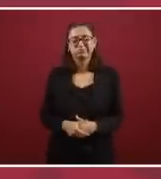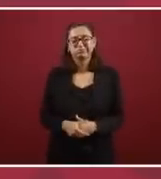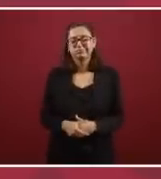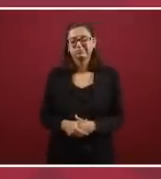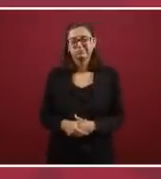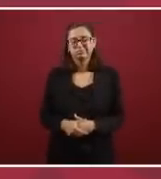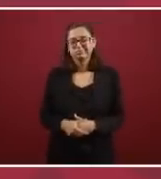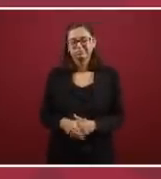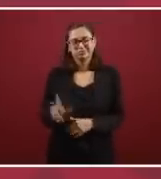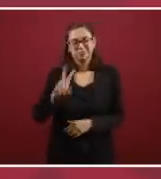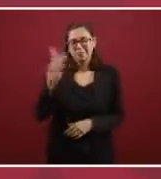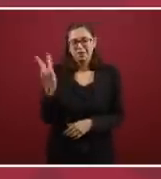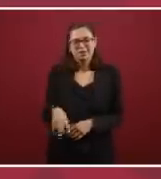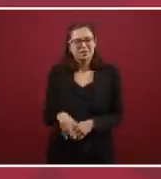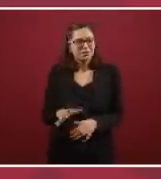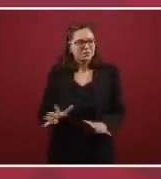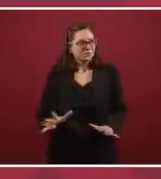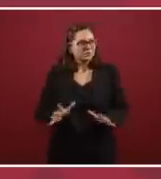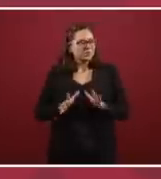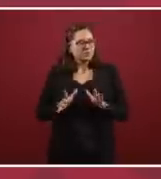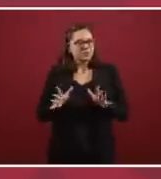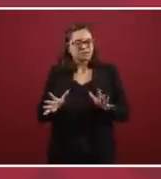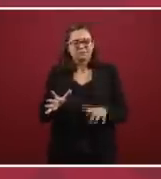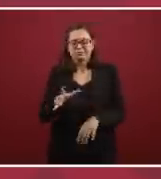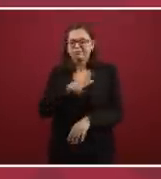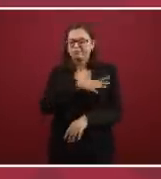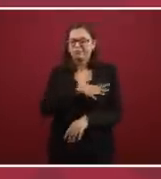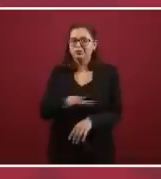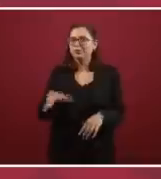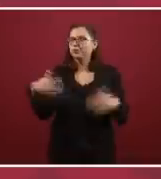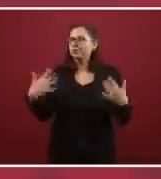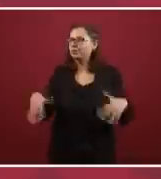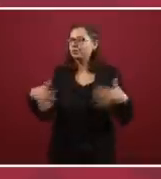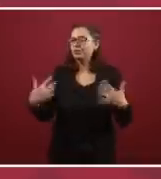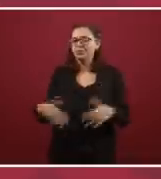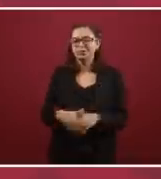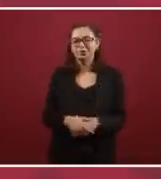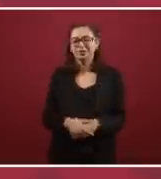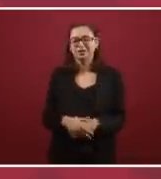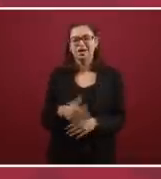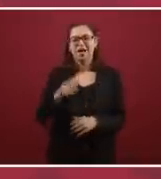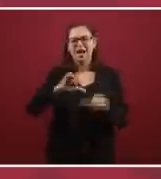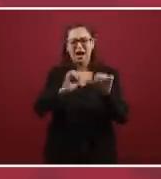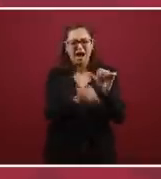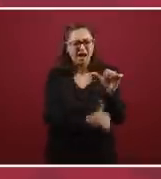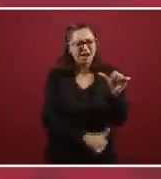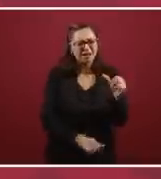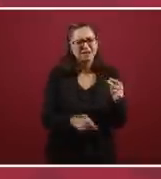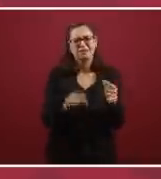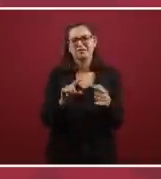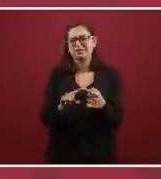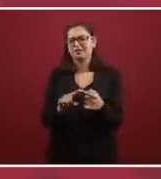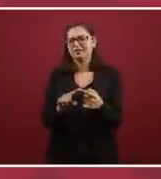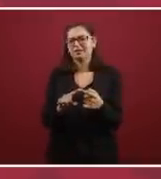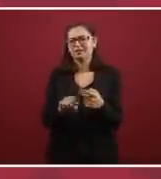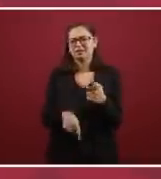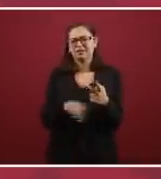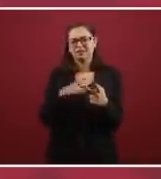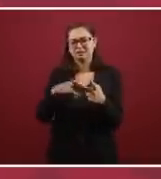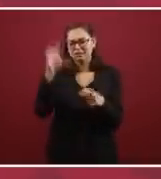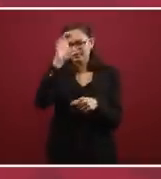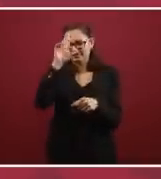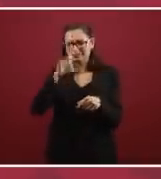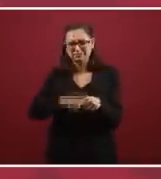Es increíble lo que se ve en el país en cuanto a arte, en cuanto a